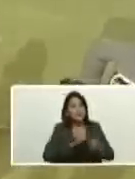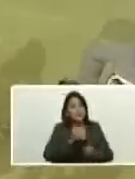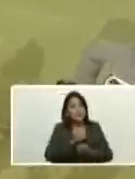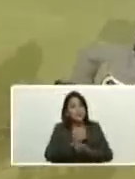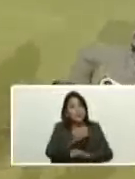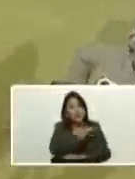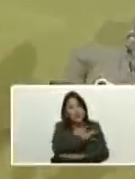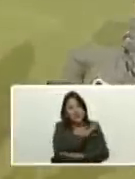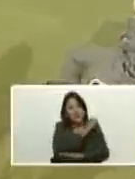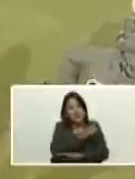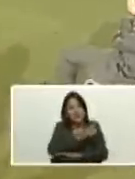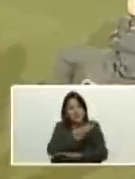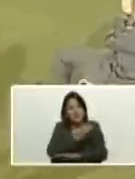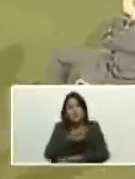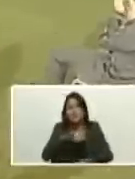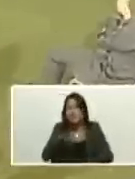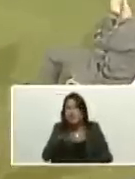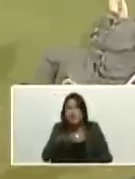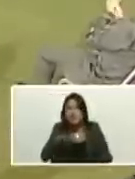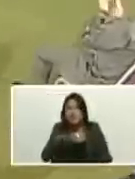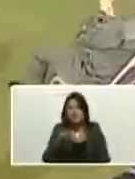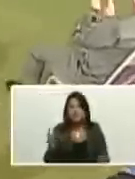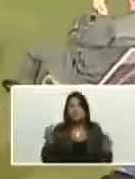de la Gran Caracas.